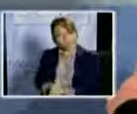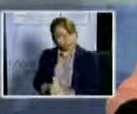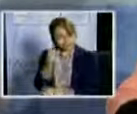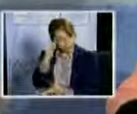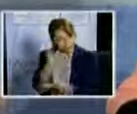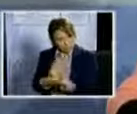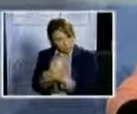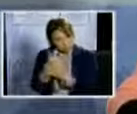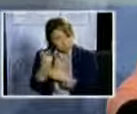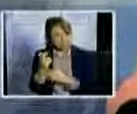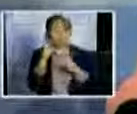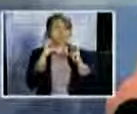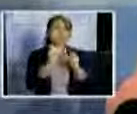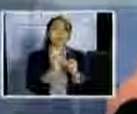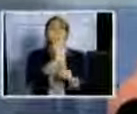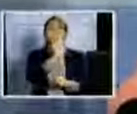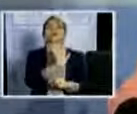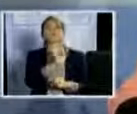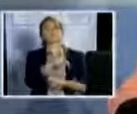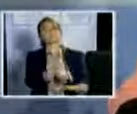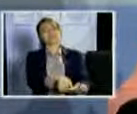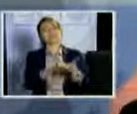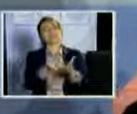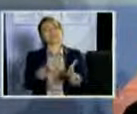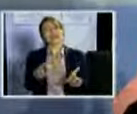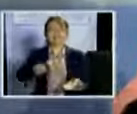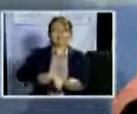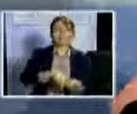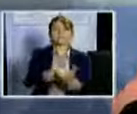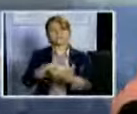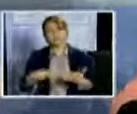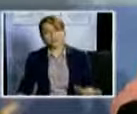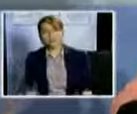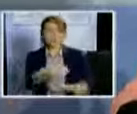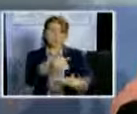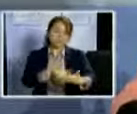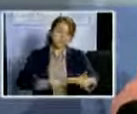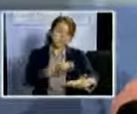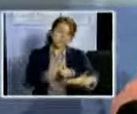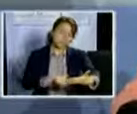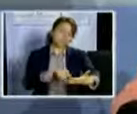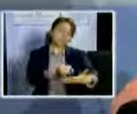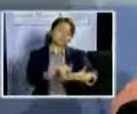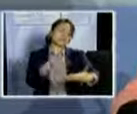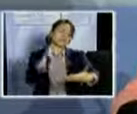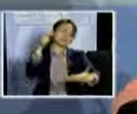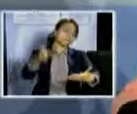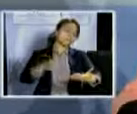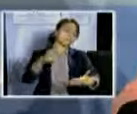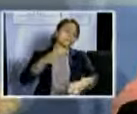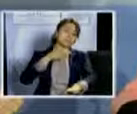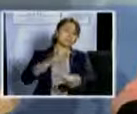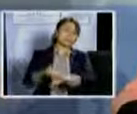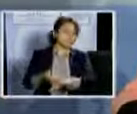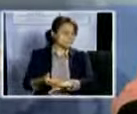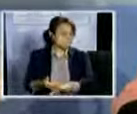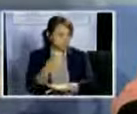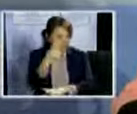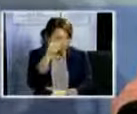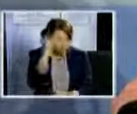o en la crítica de una nota de un periódico, de un columnista. O sea, lo que genera la inacción del Consejo de Seguridad pues son muertes,